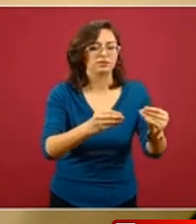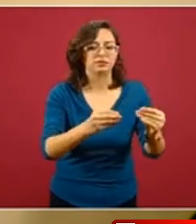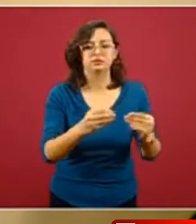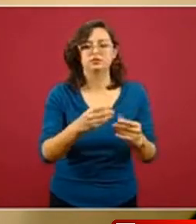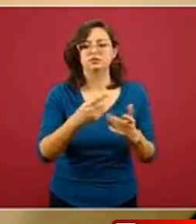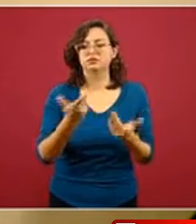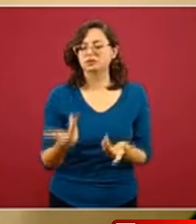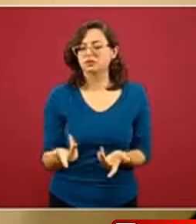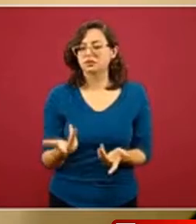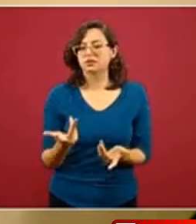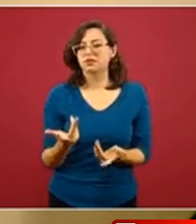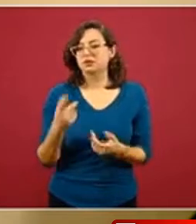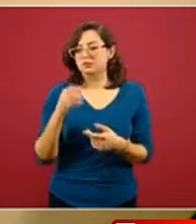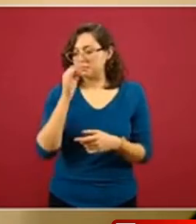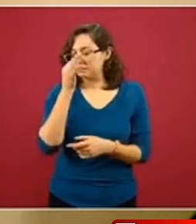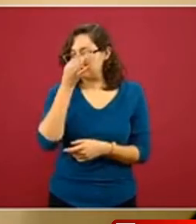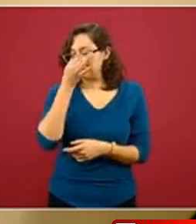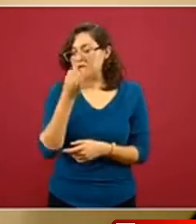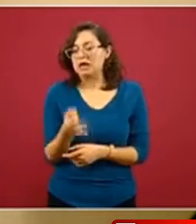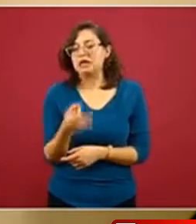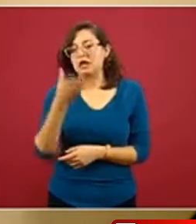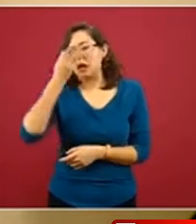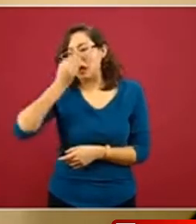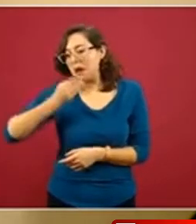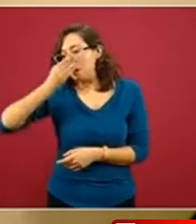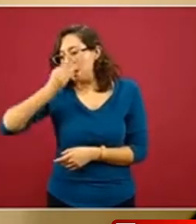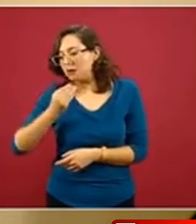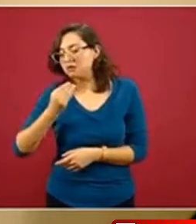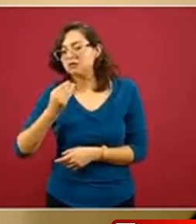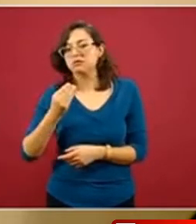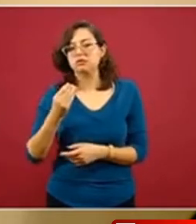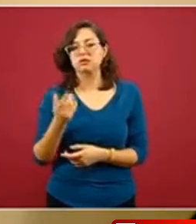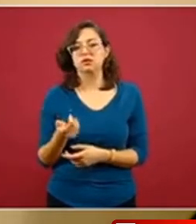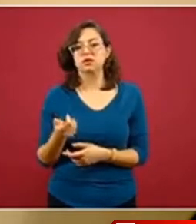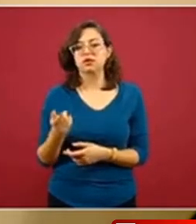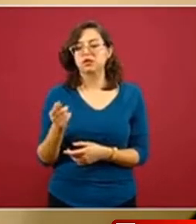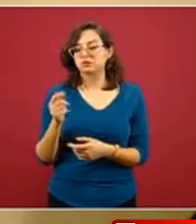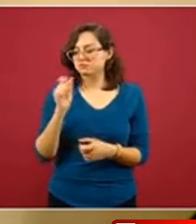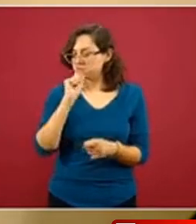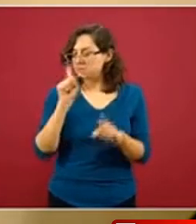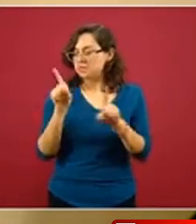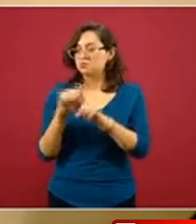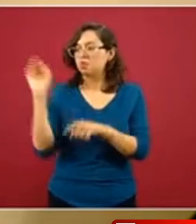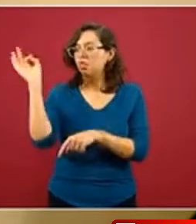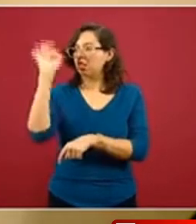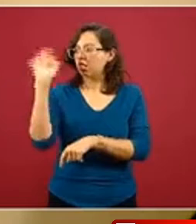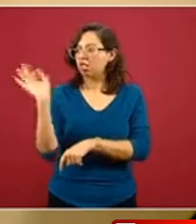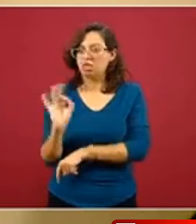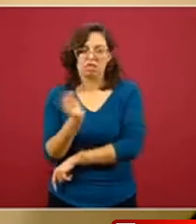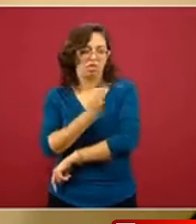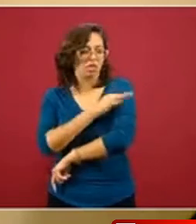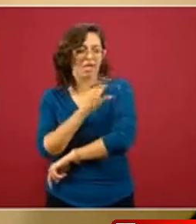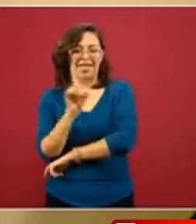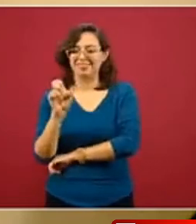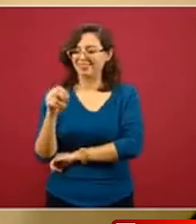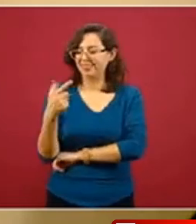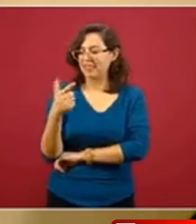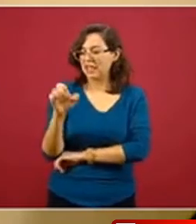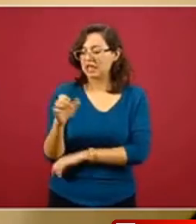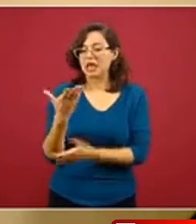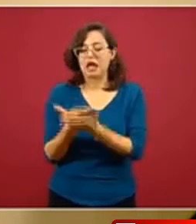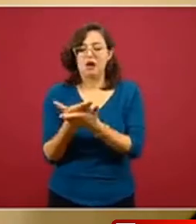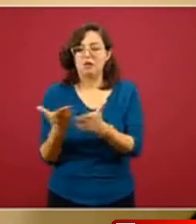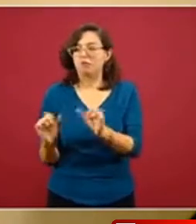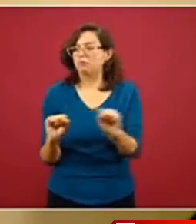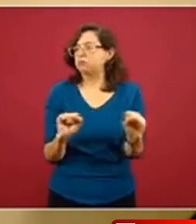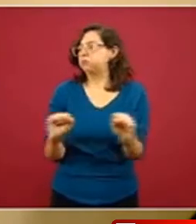la influenza que ya va a entrar, están algunos brotes de dengue y ahora estamos en una zona sísmica,